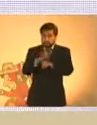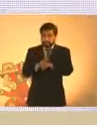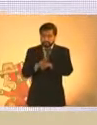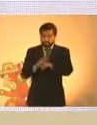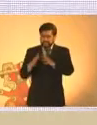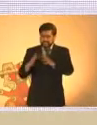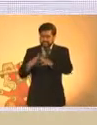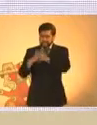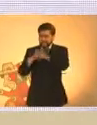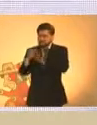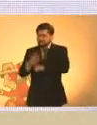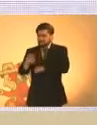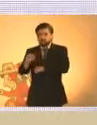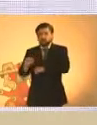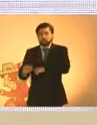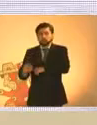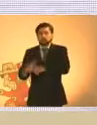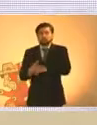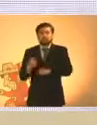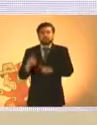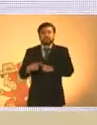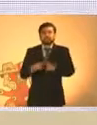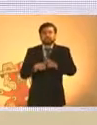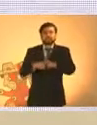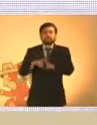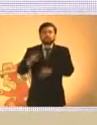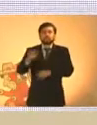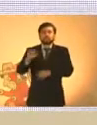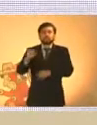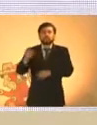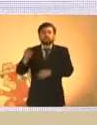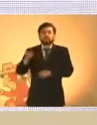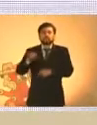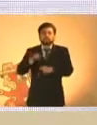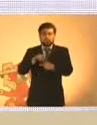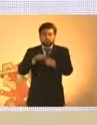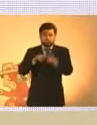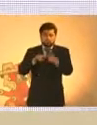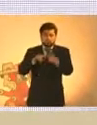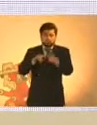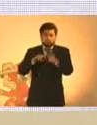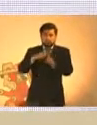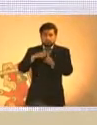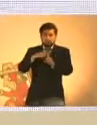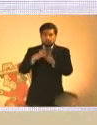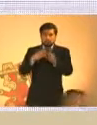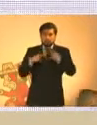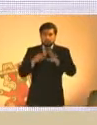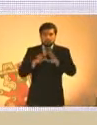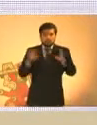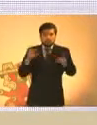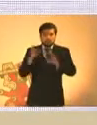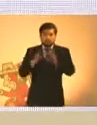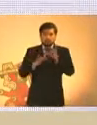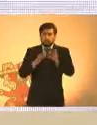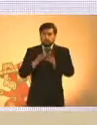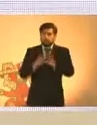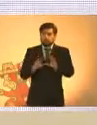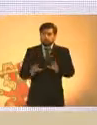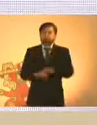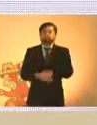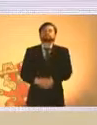el sur la empiezan bolívar y dos más y punto y ahí está y acaba como acaba no